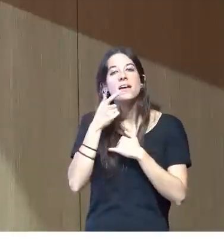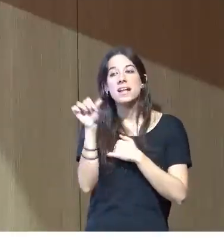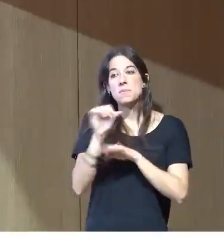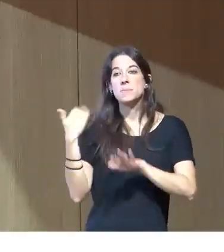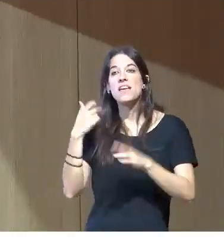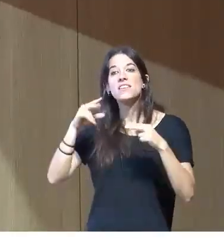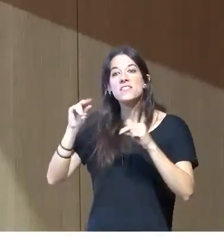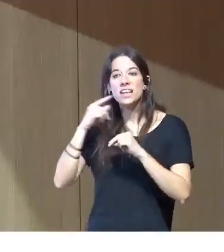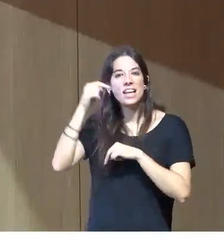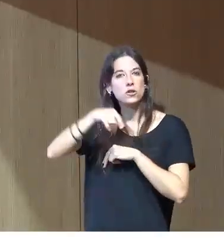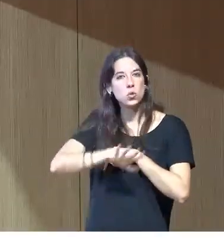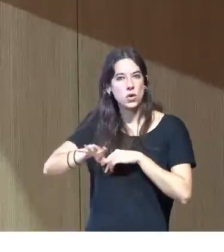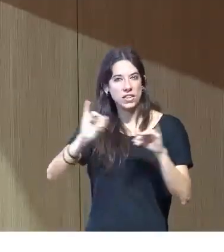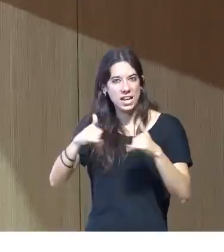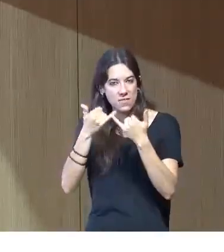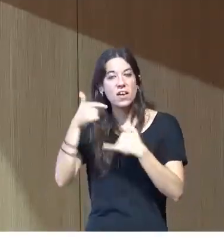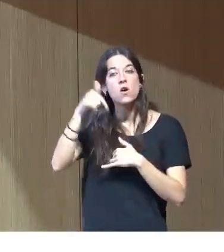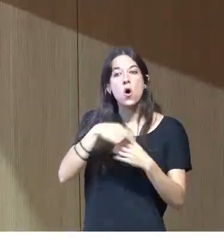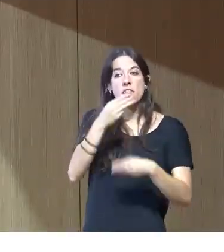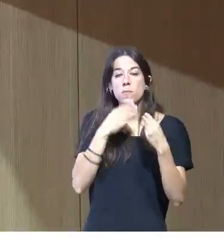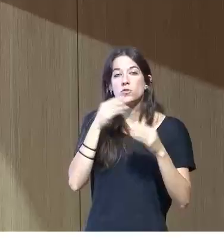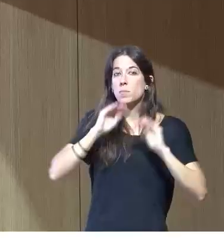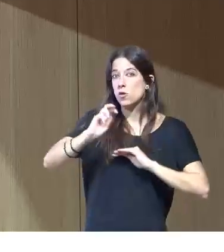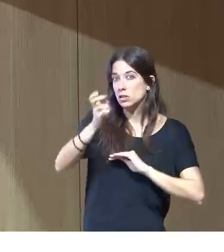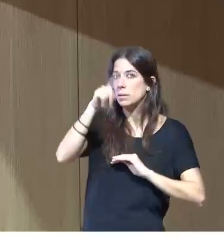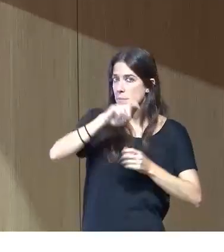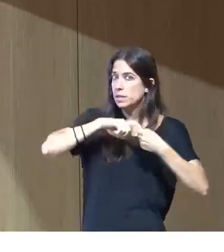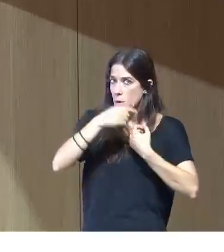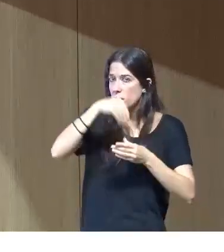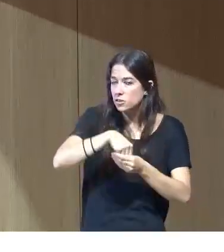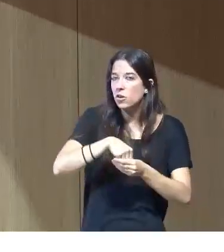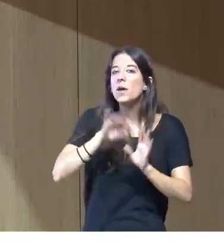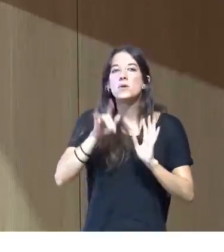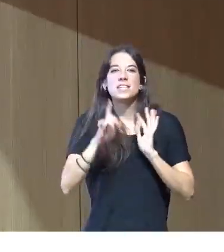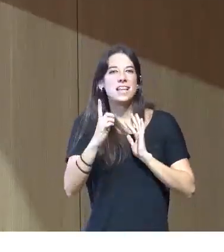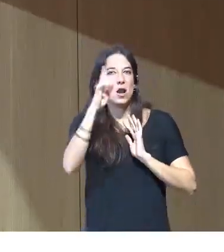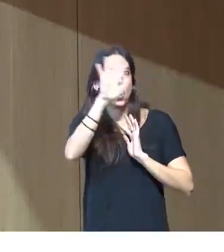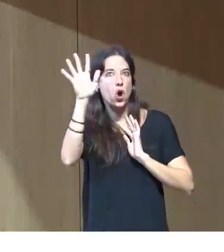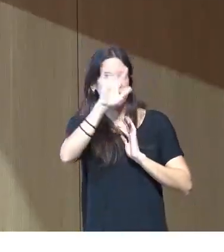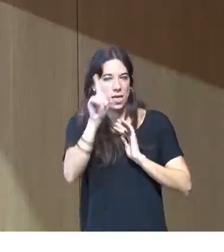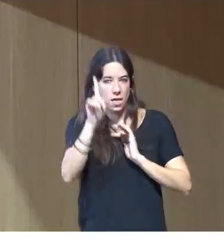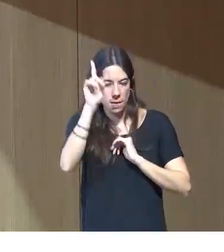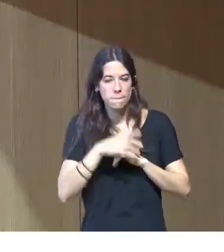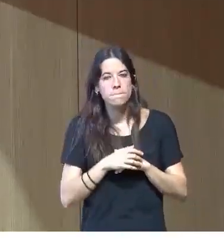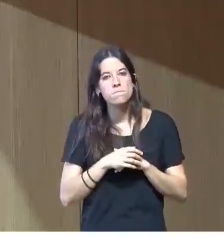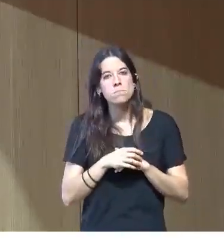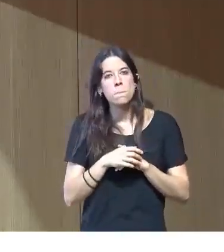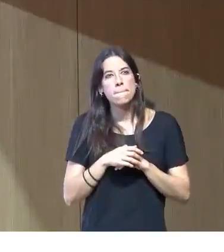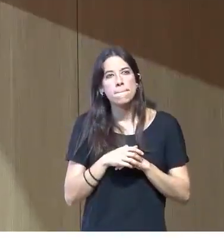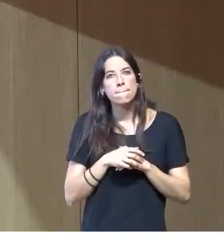se van a hacer otra formación donde en principio no íbamos a participar Pero porque es además en el norte y ahí tenemos menos estaciones y